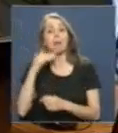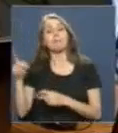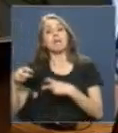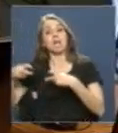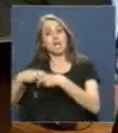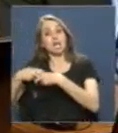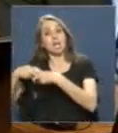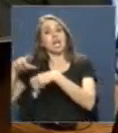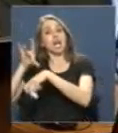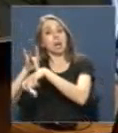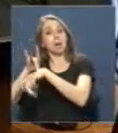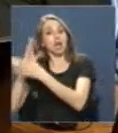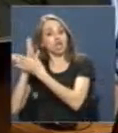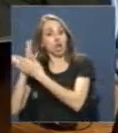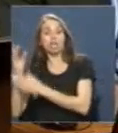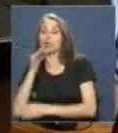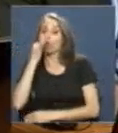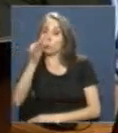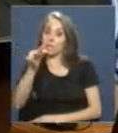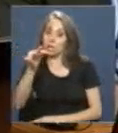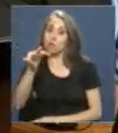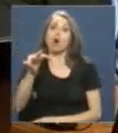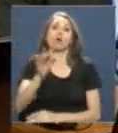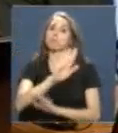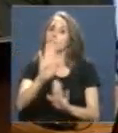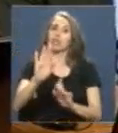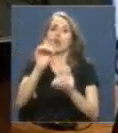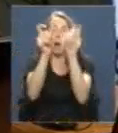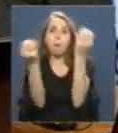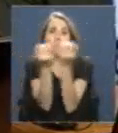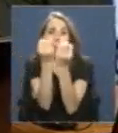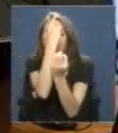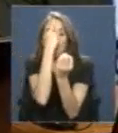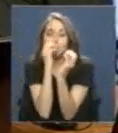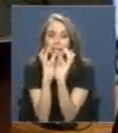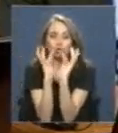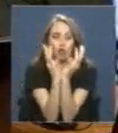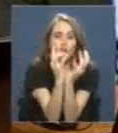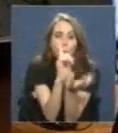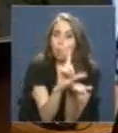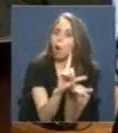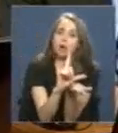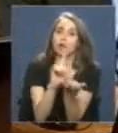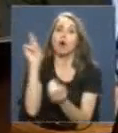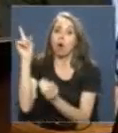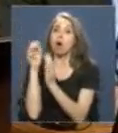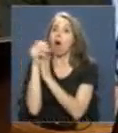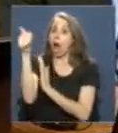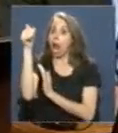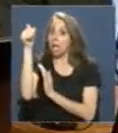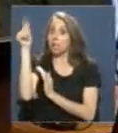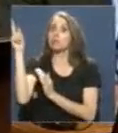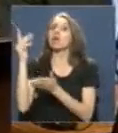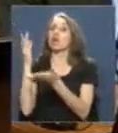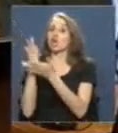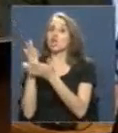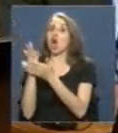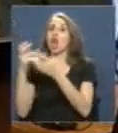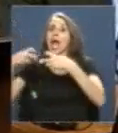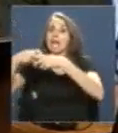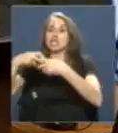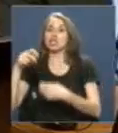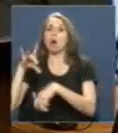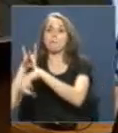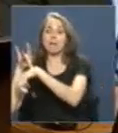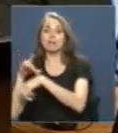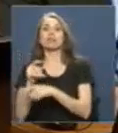que ha tenido un gran liderazgo en esta materia. Algunos han dicho que estamos legislando